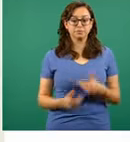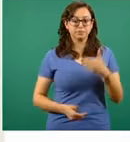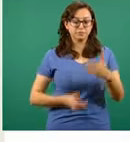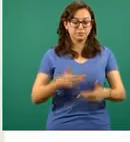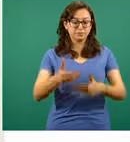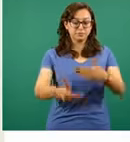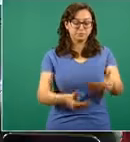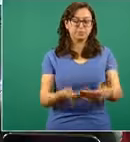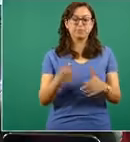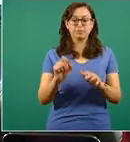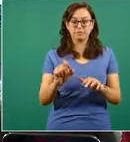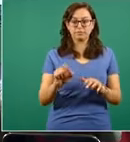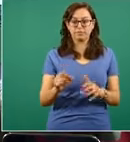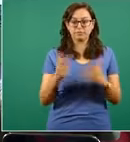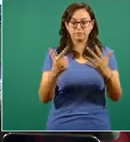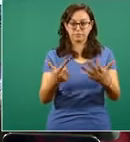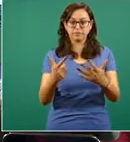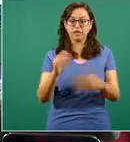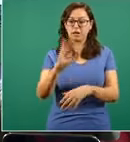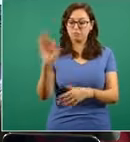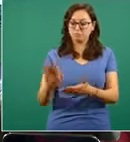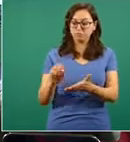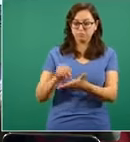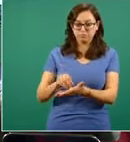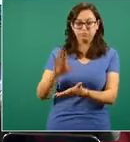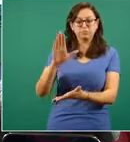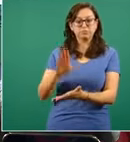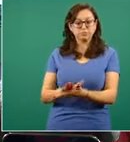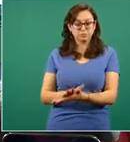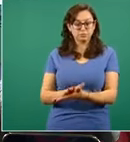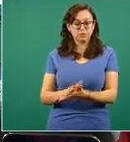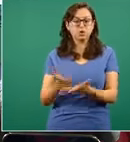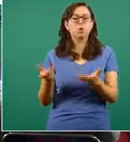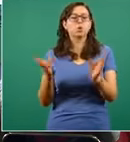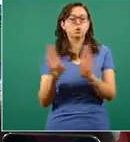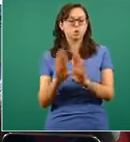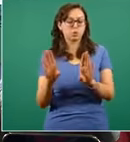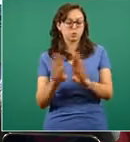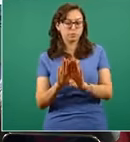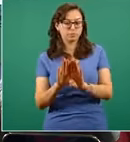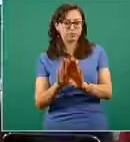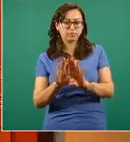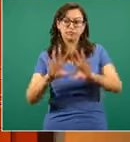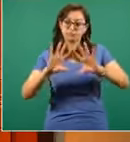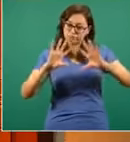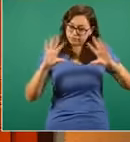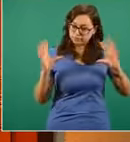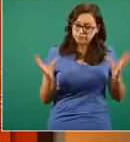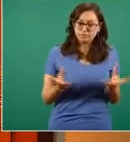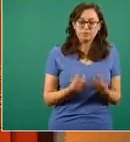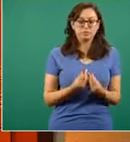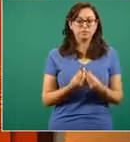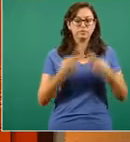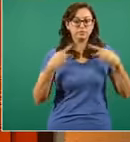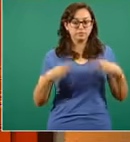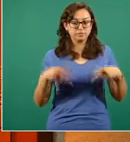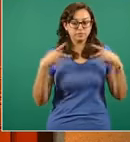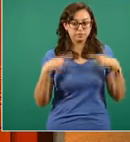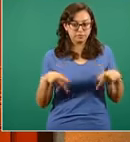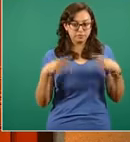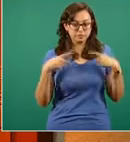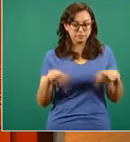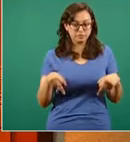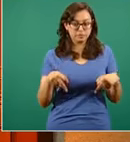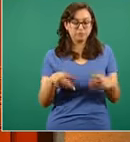el registro del 27%. Este 27% se calcula en función de la totalidad de personas que se